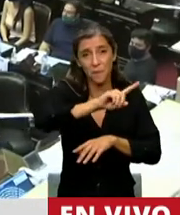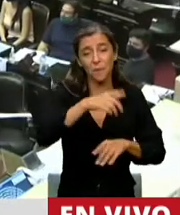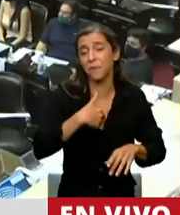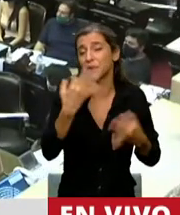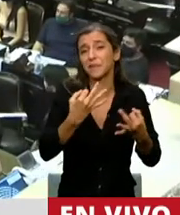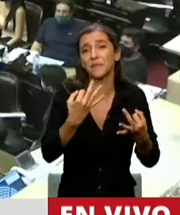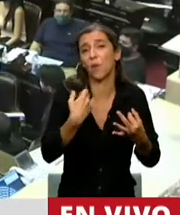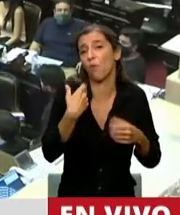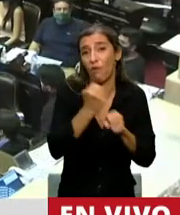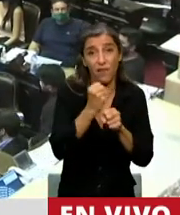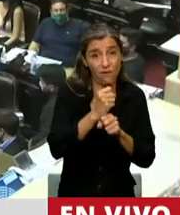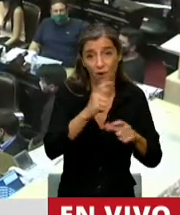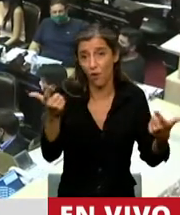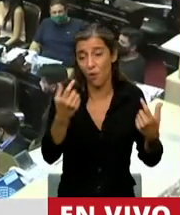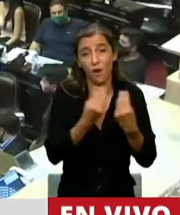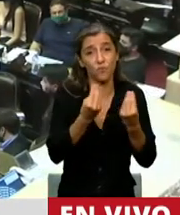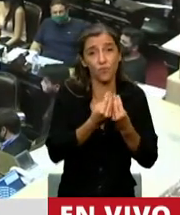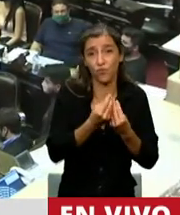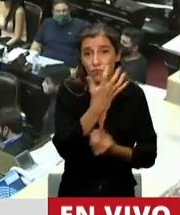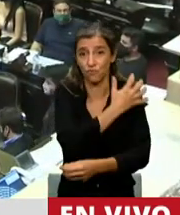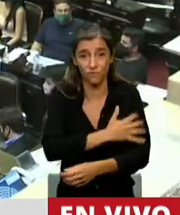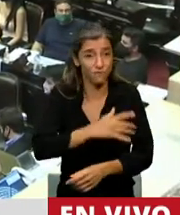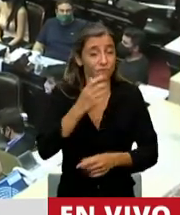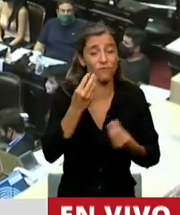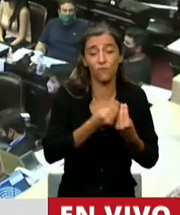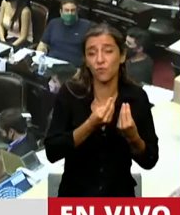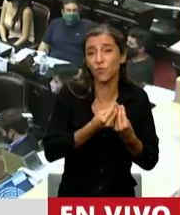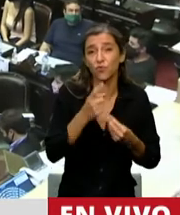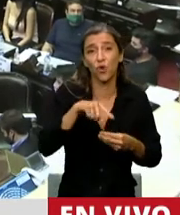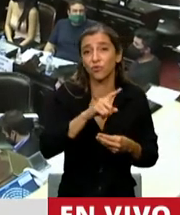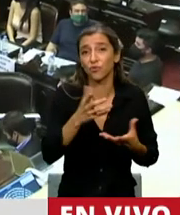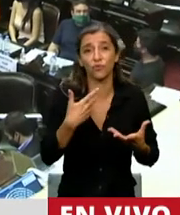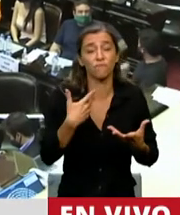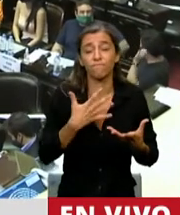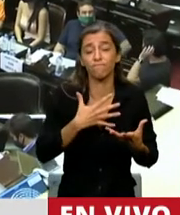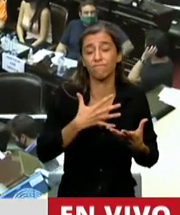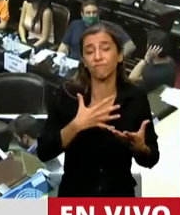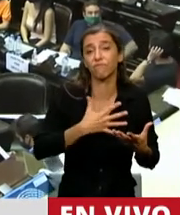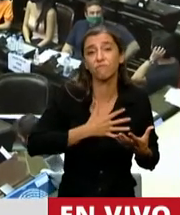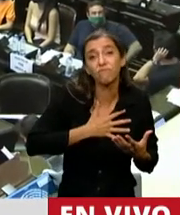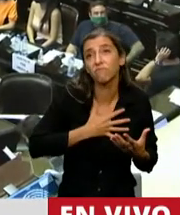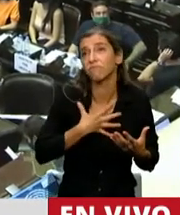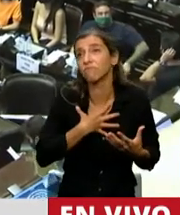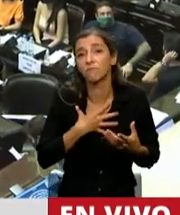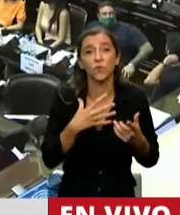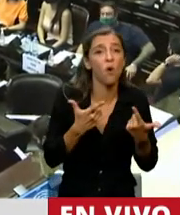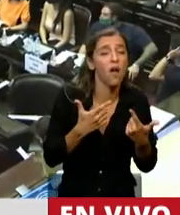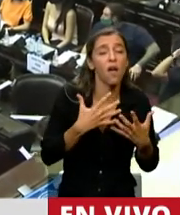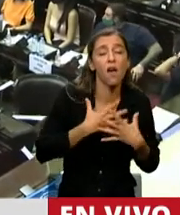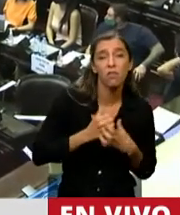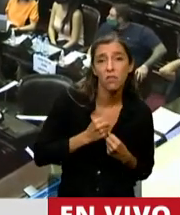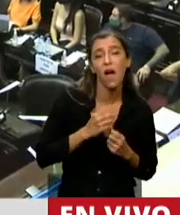que están en la indigencia, muchos que están desesperanzados en la